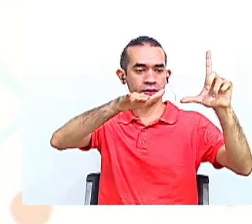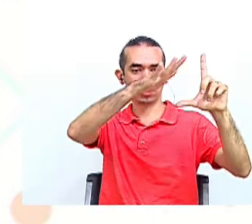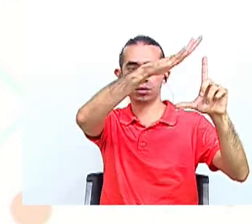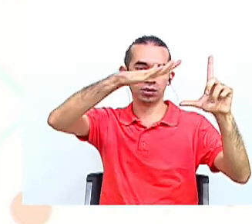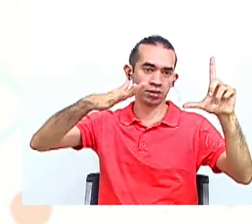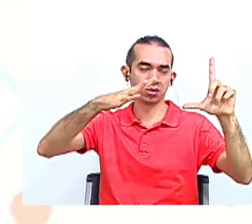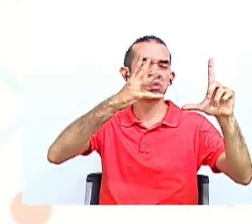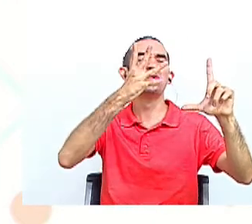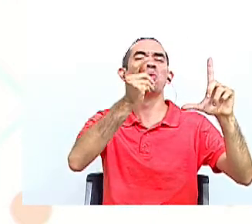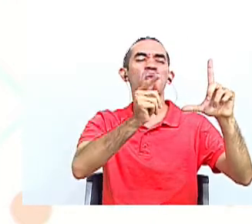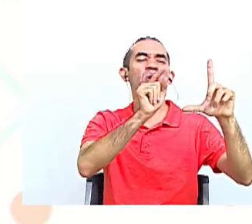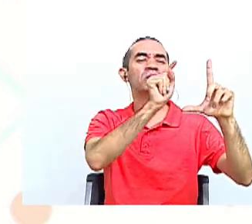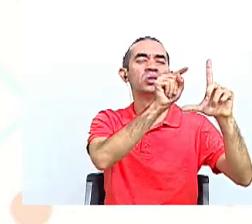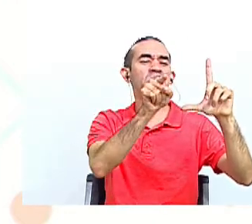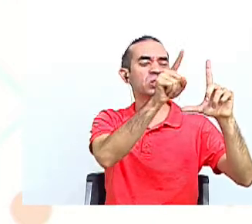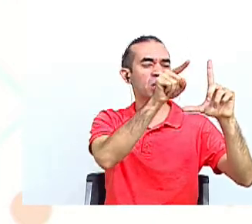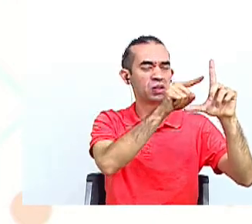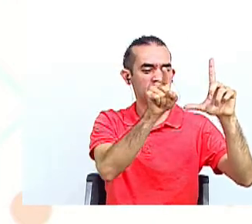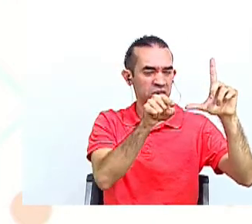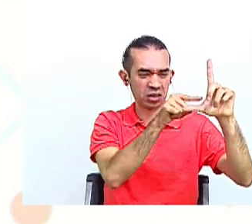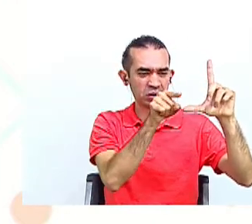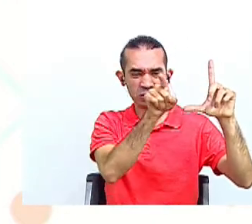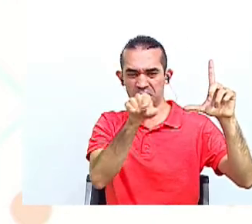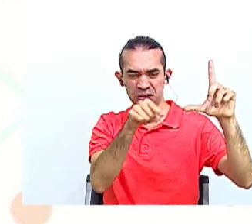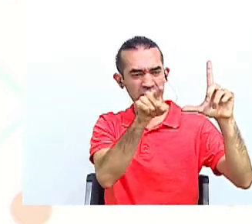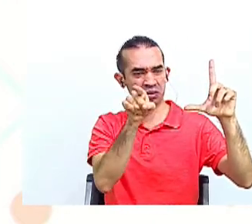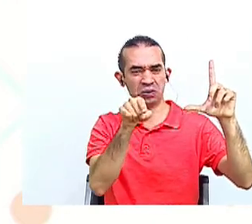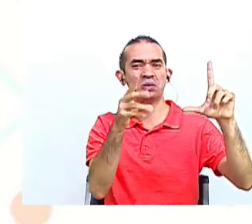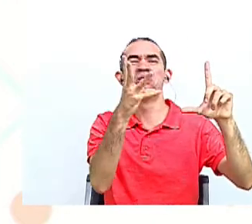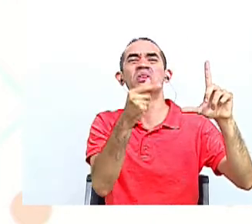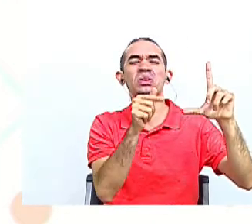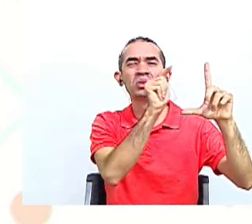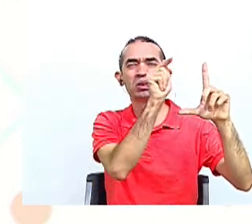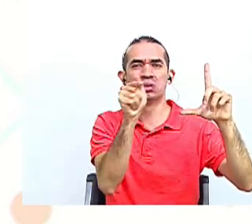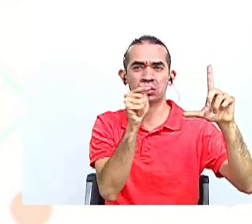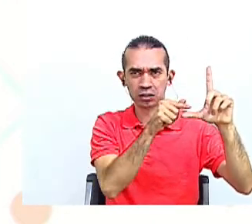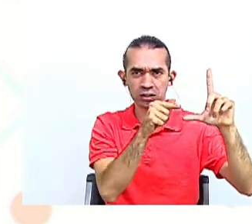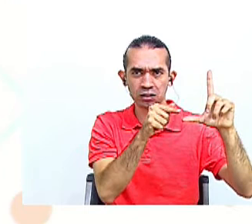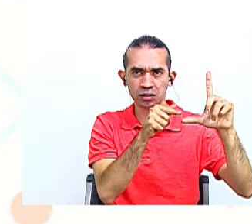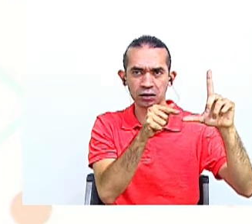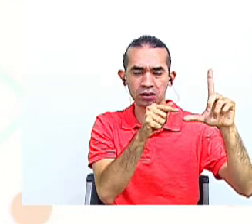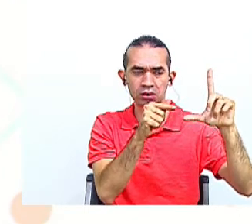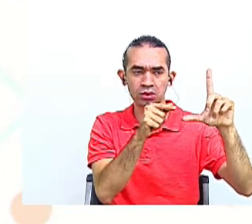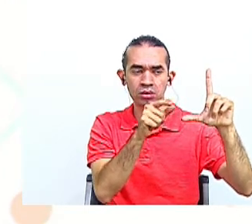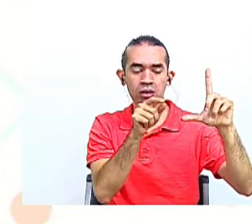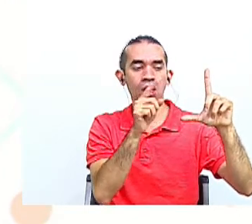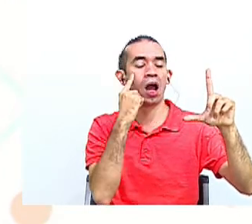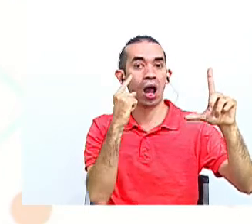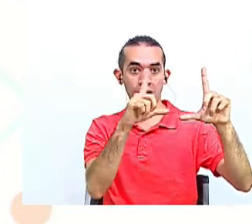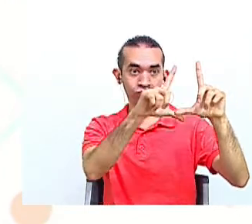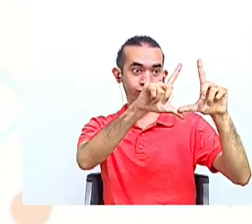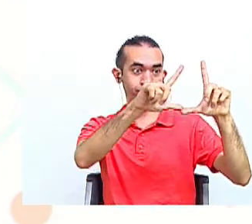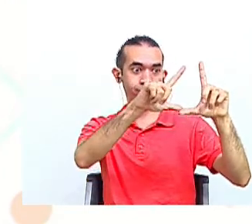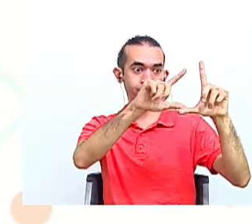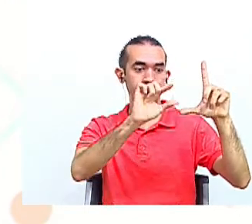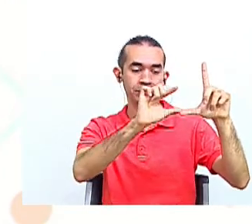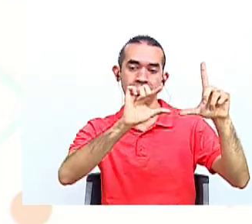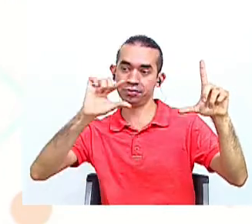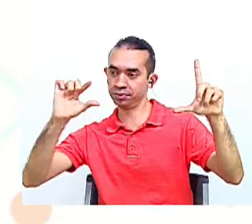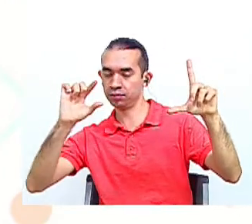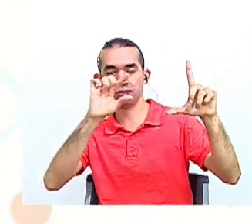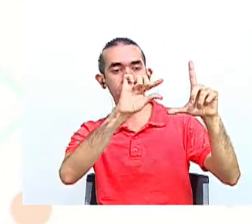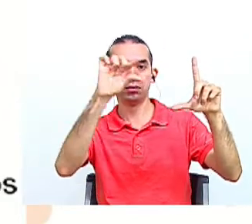¿Cuántos triángulos se forman en el interior del triángulo principal? ¿Cómo son estos triángulos con respecto al